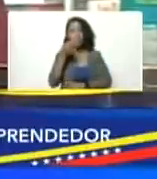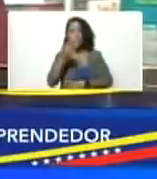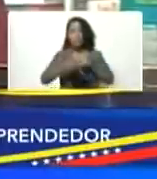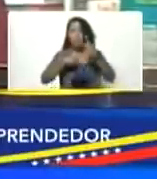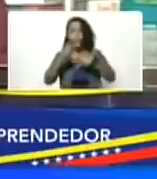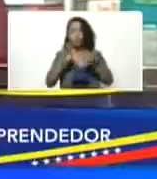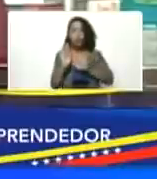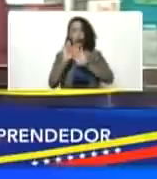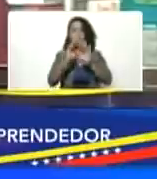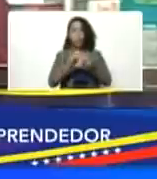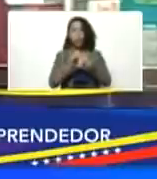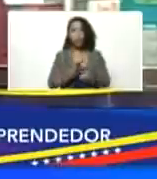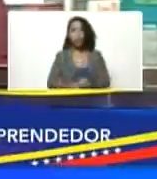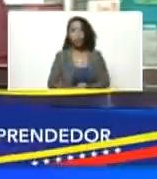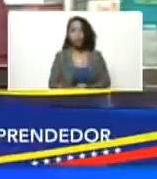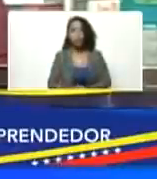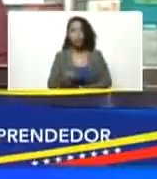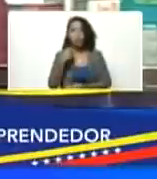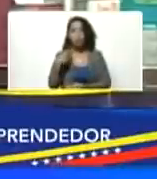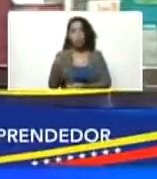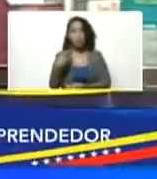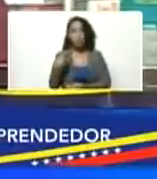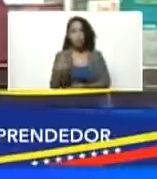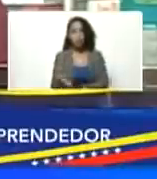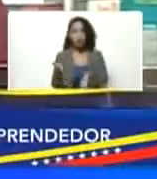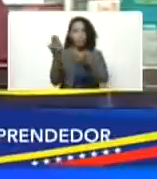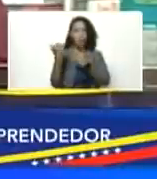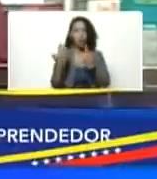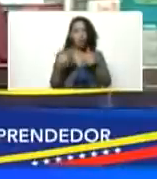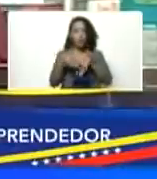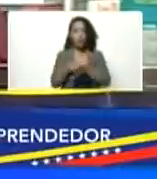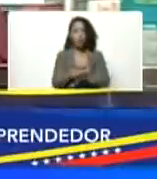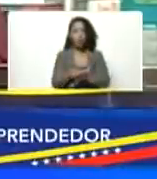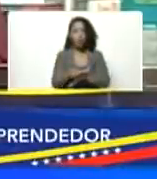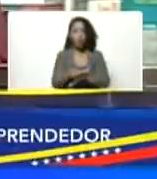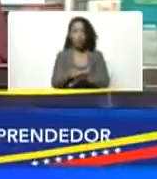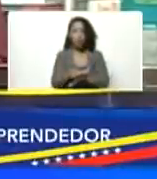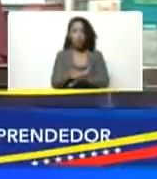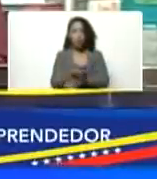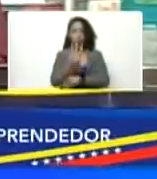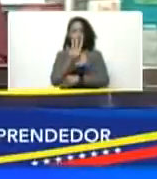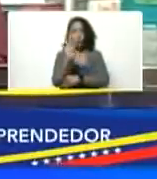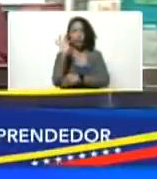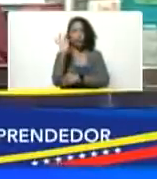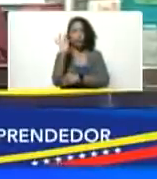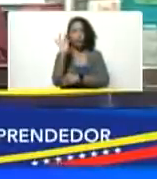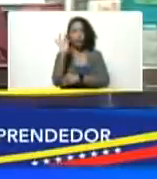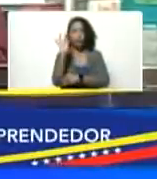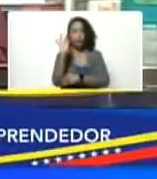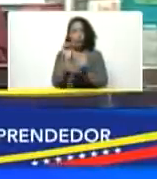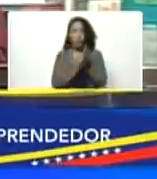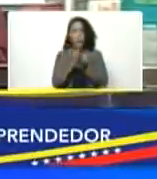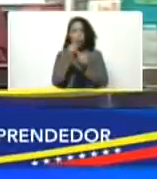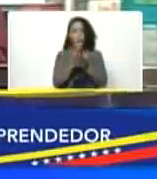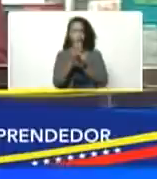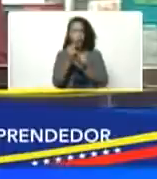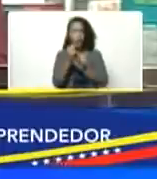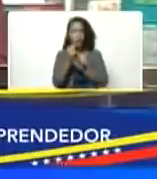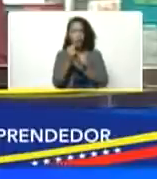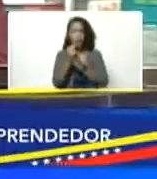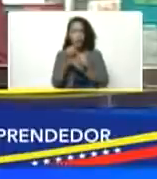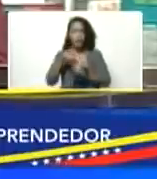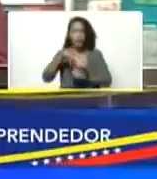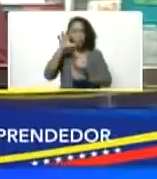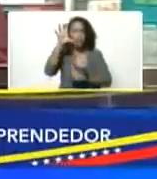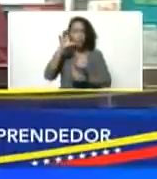el apoyo financiero y en el apoyo integral con las 4F a los emprendedores del